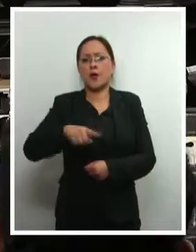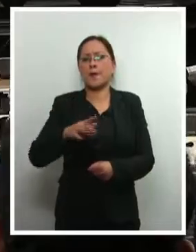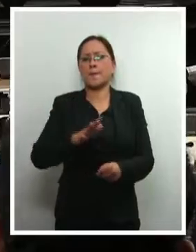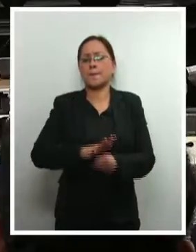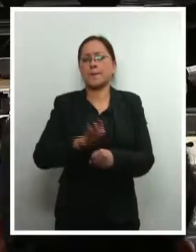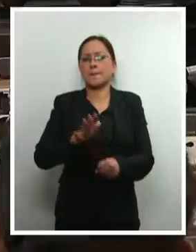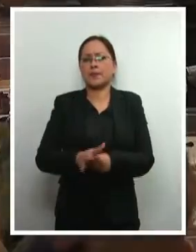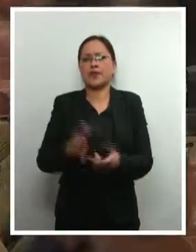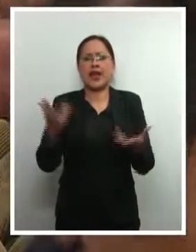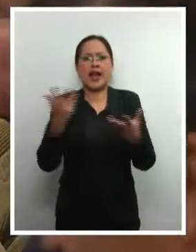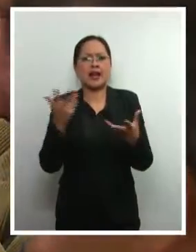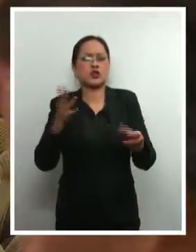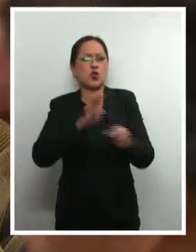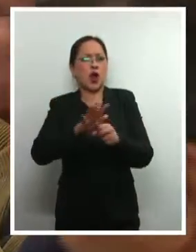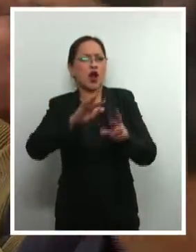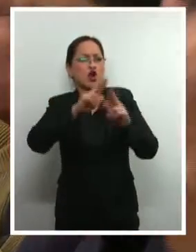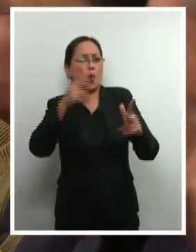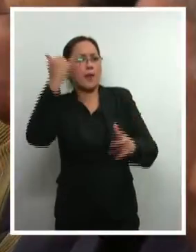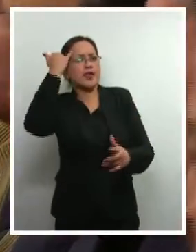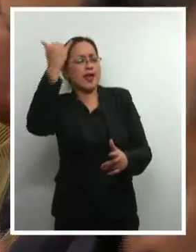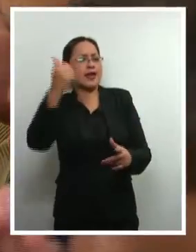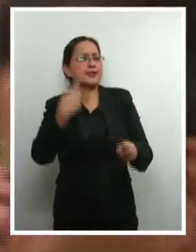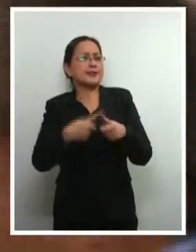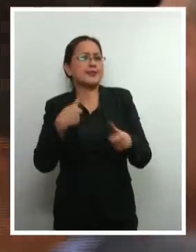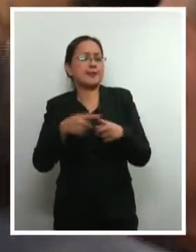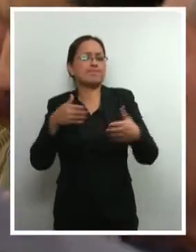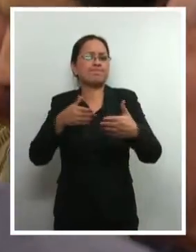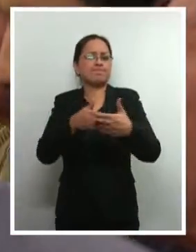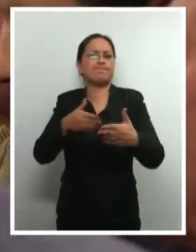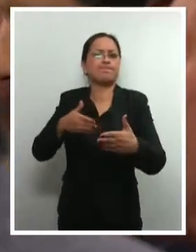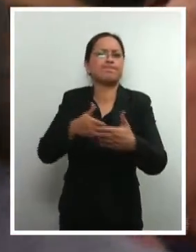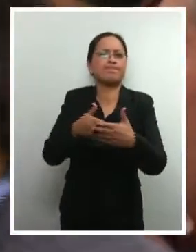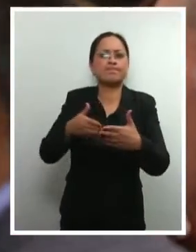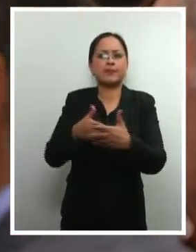los puentes, o sea, quién está